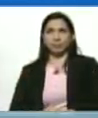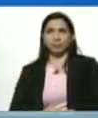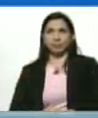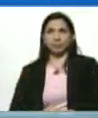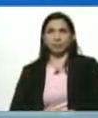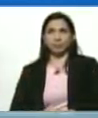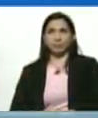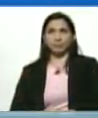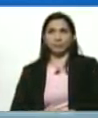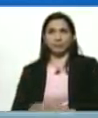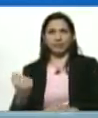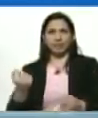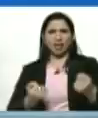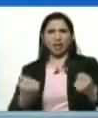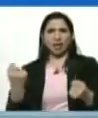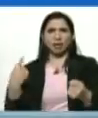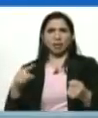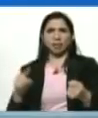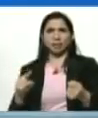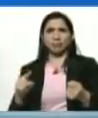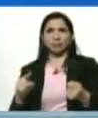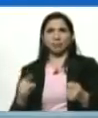un carro que tiene